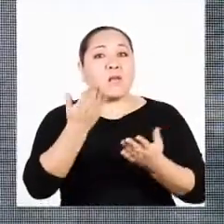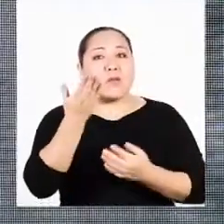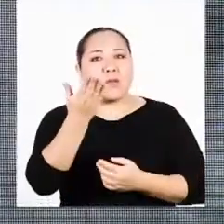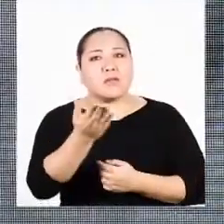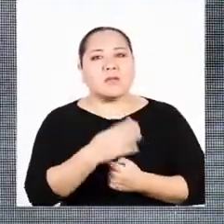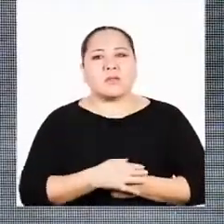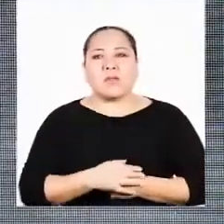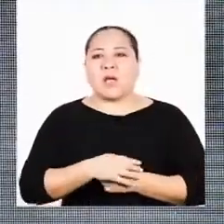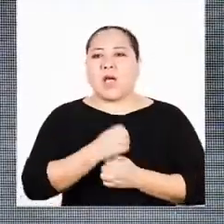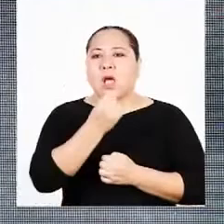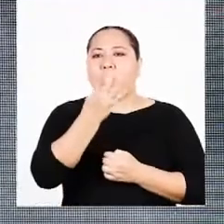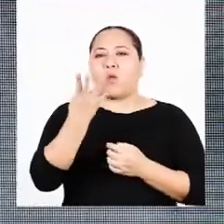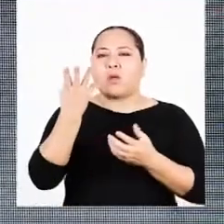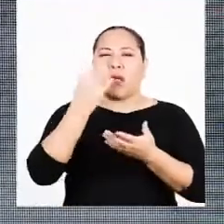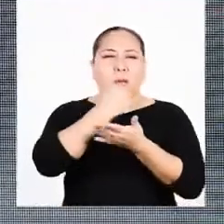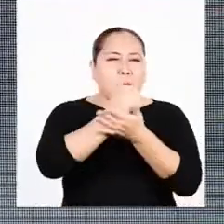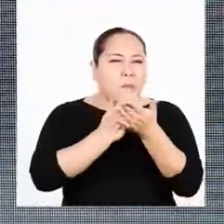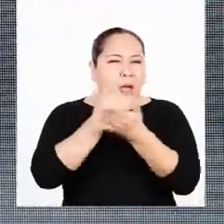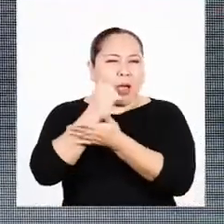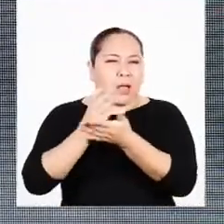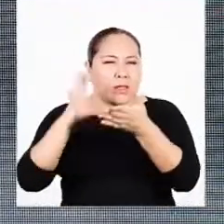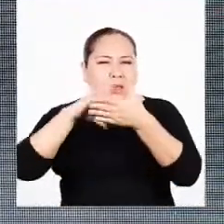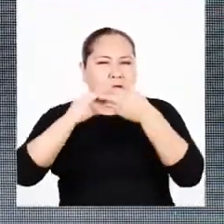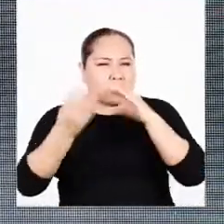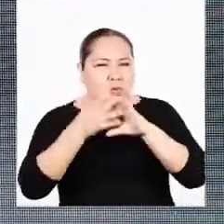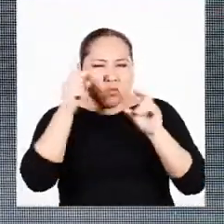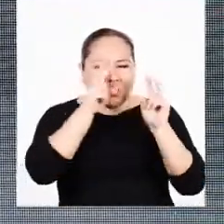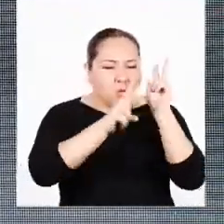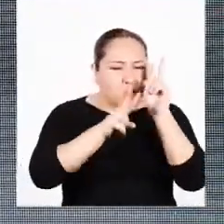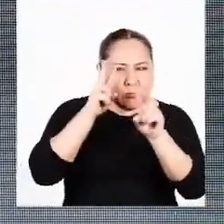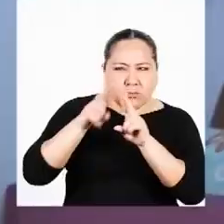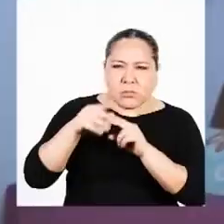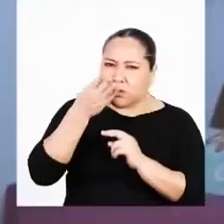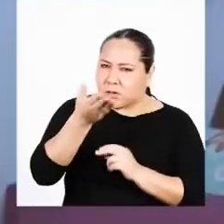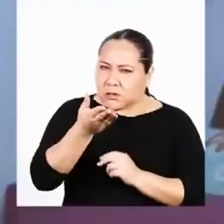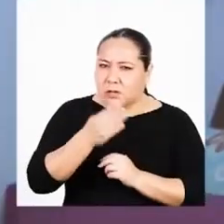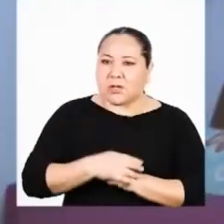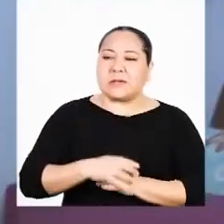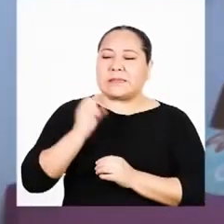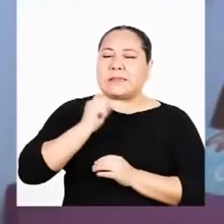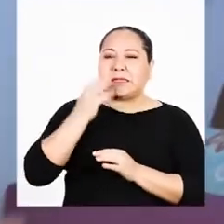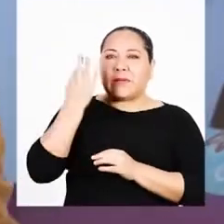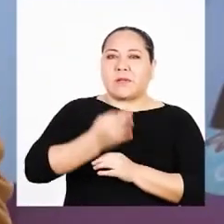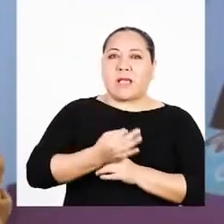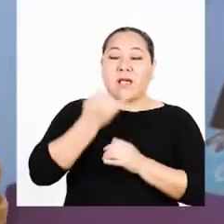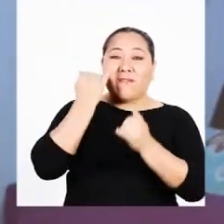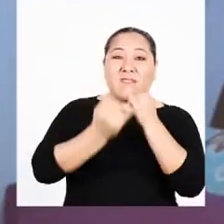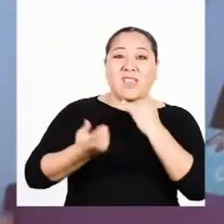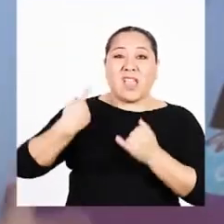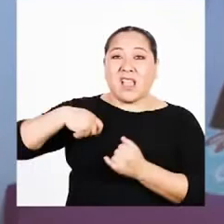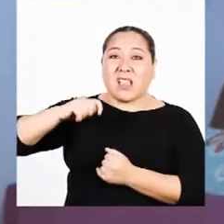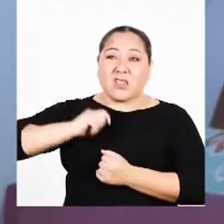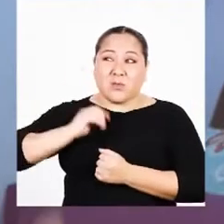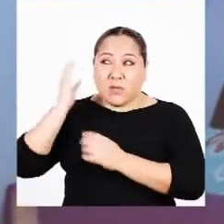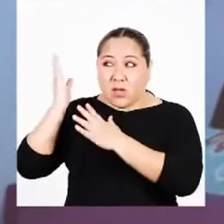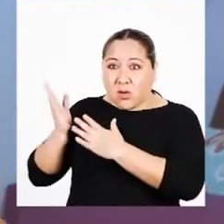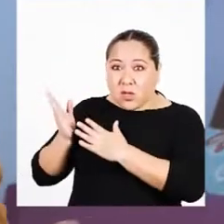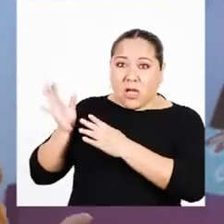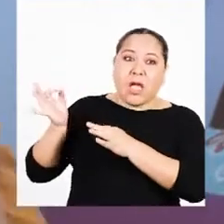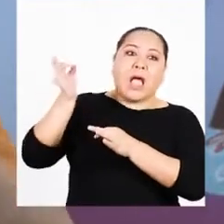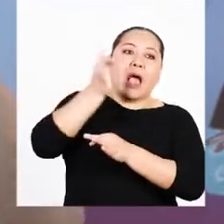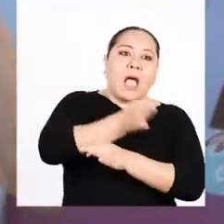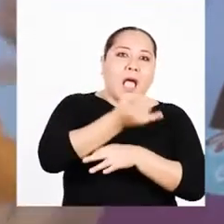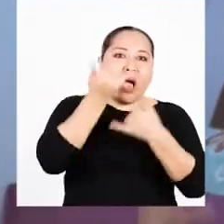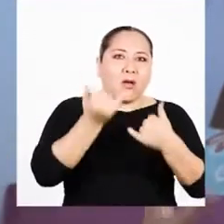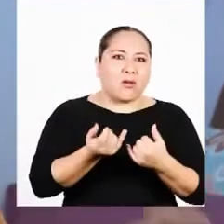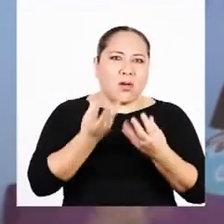vez exista parte de la historia que no has revisado, Yamile. Es verdad. Desde el fin de la colonia hasta ahora nos estamos